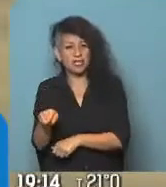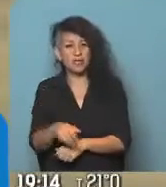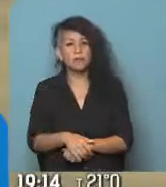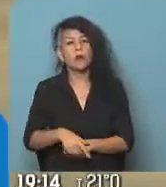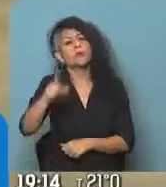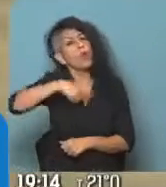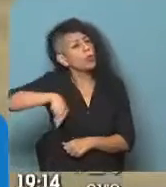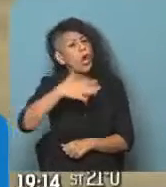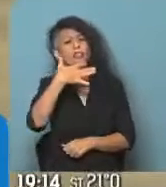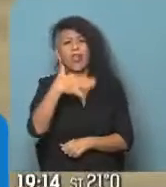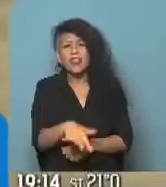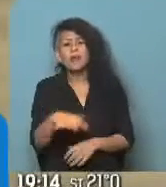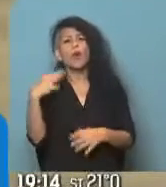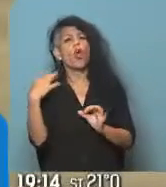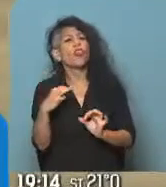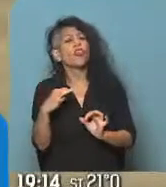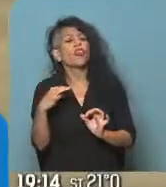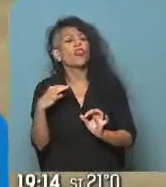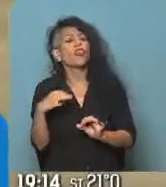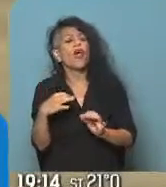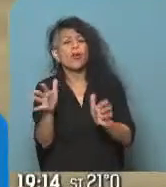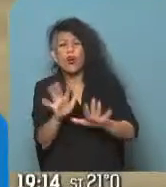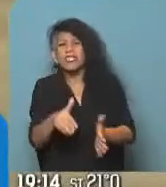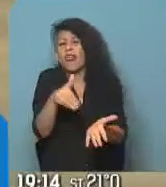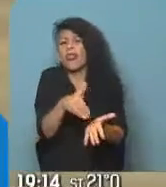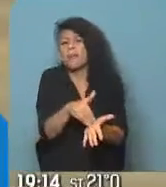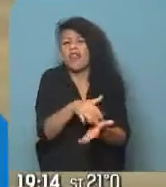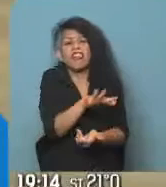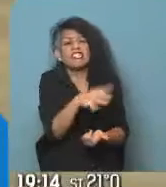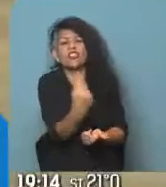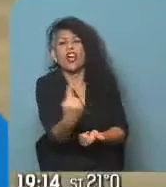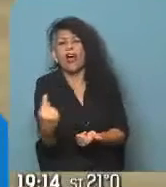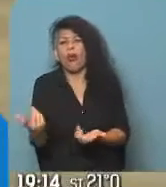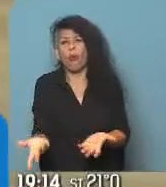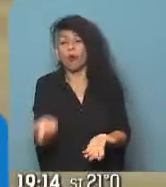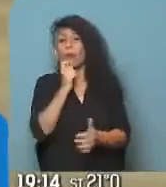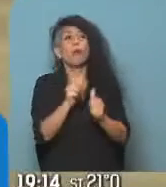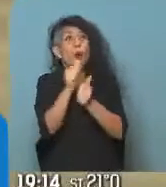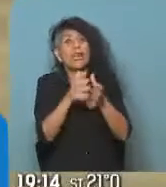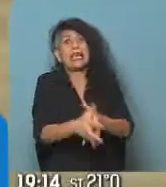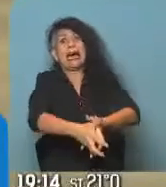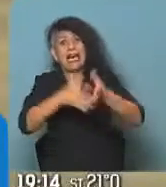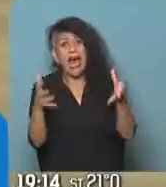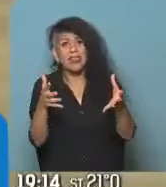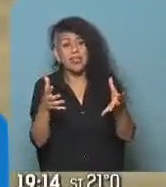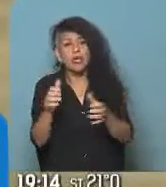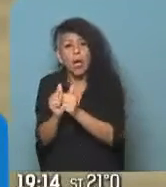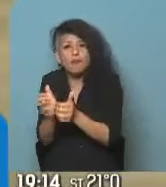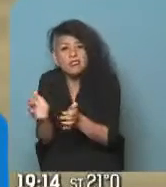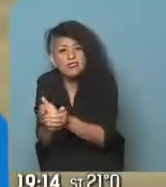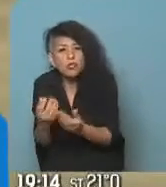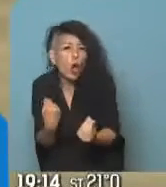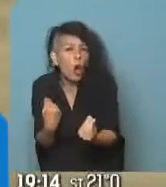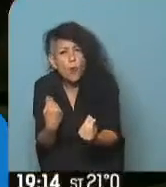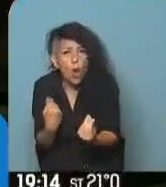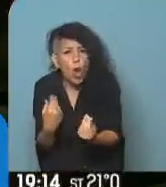algo segmentado de acuerdo a cada sector. No se puede poner en la misma bolsa una gran empresa, un banco con una microempresa